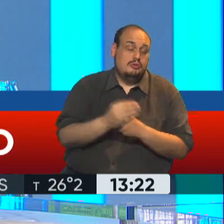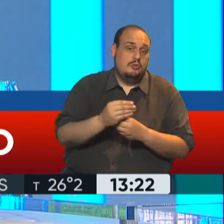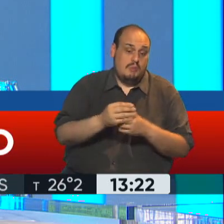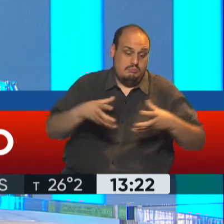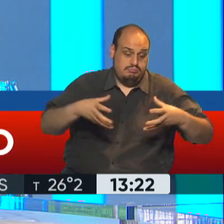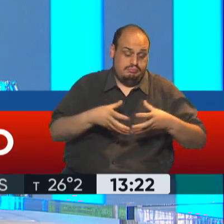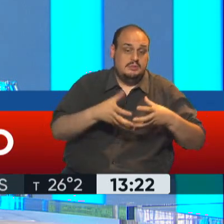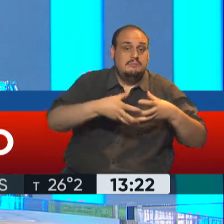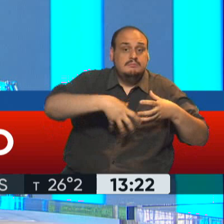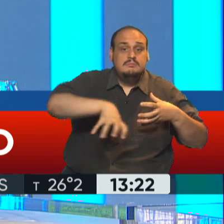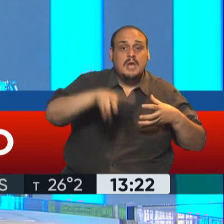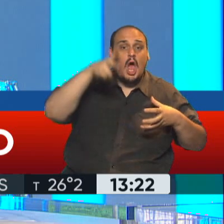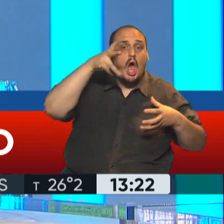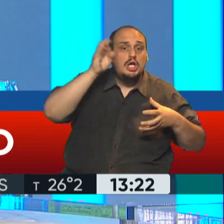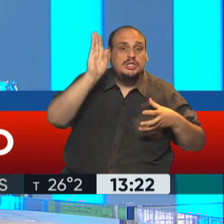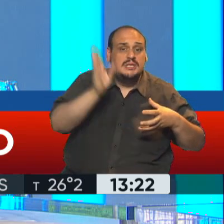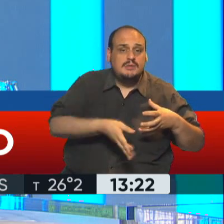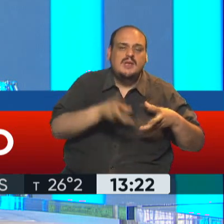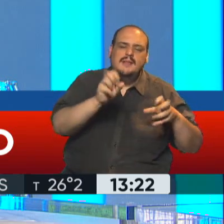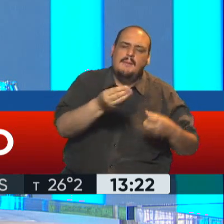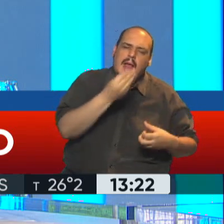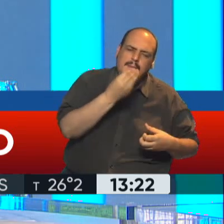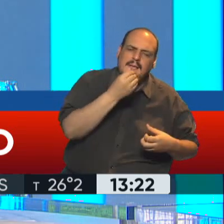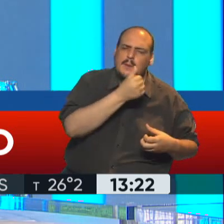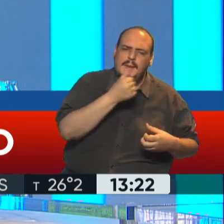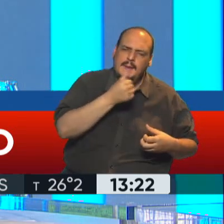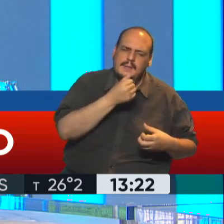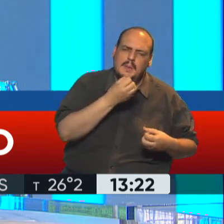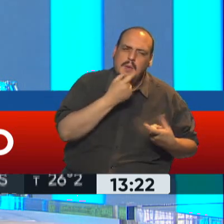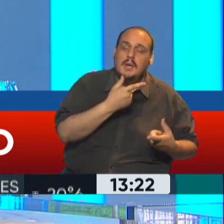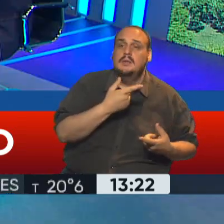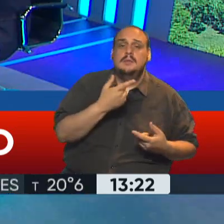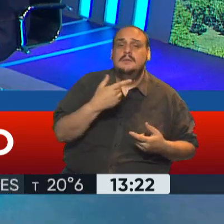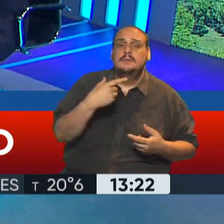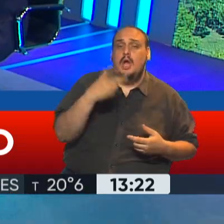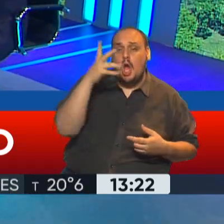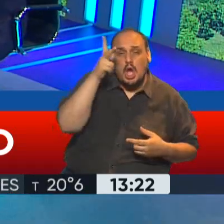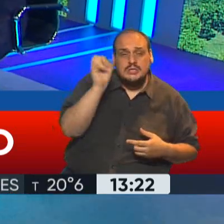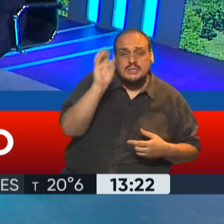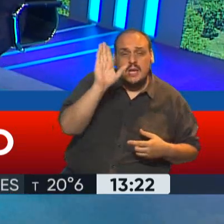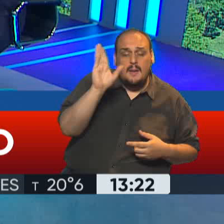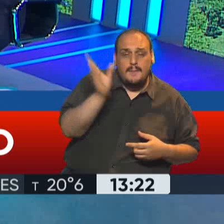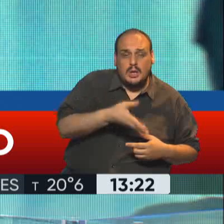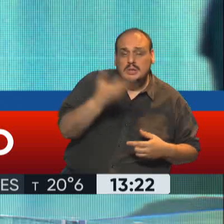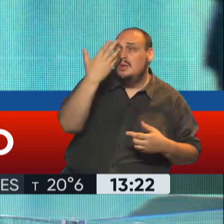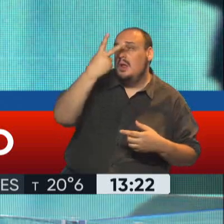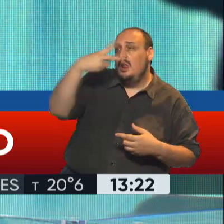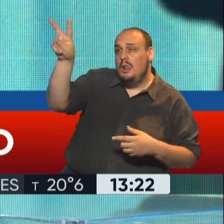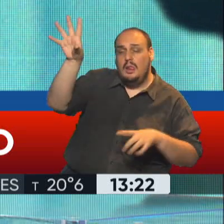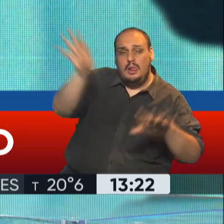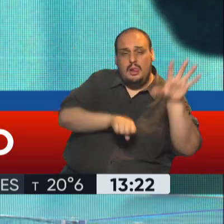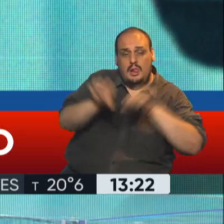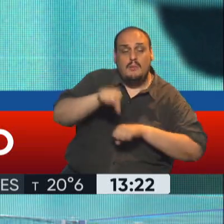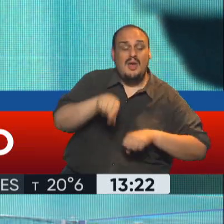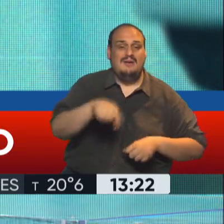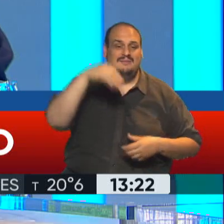calculá o apuntá alimentos y medicamentos, por ejemplo, es importado. Claro, porque tiene una muy poca producción nacional. No,